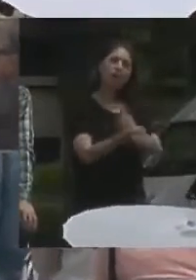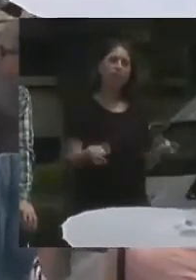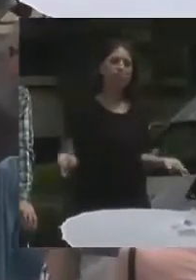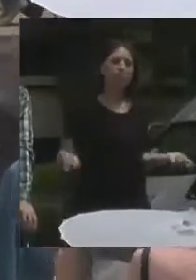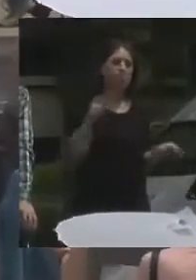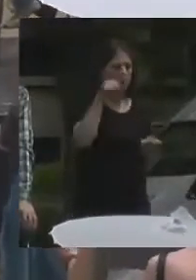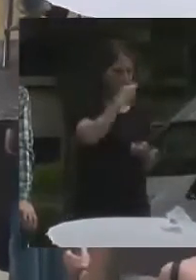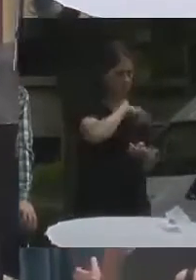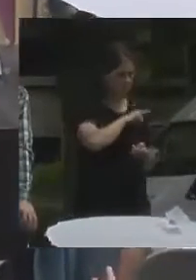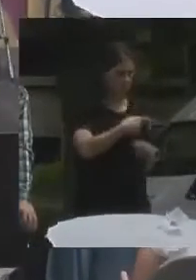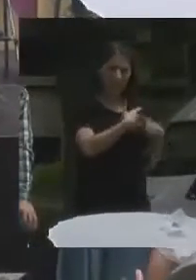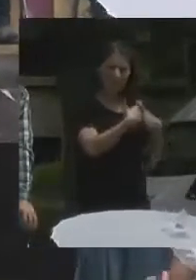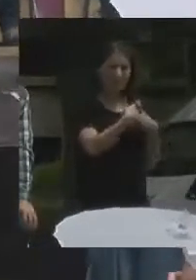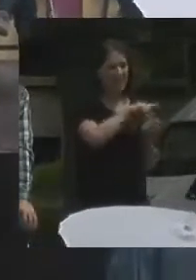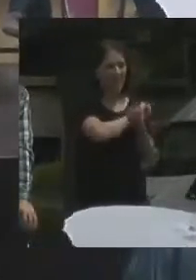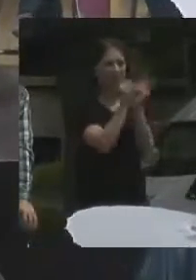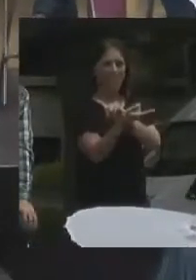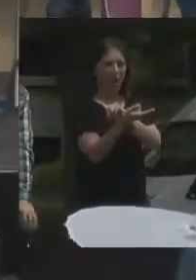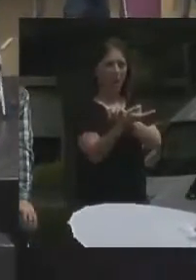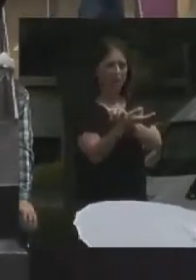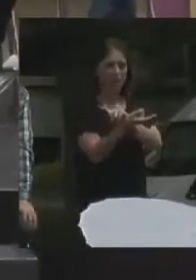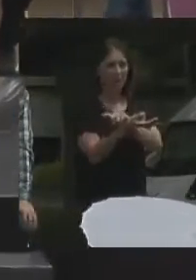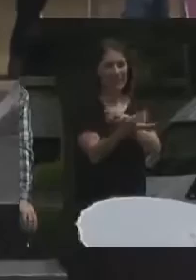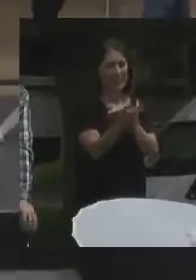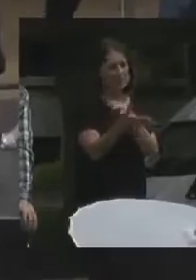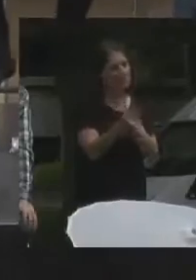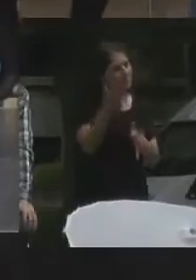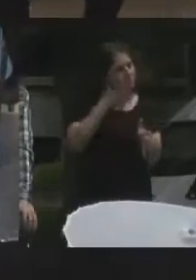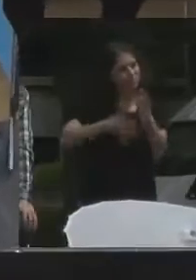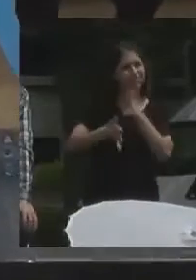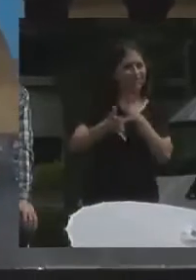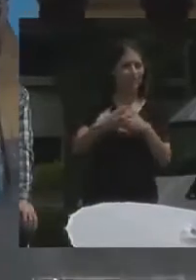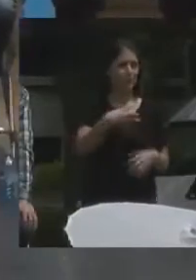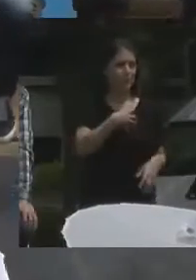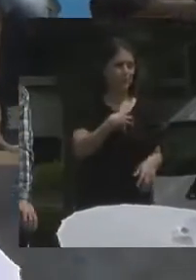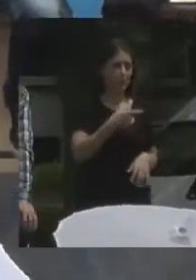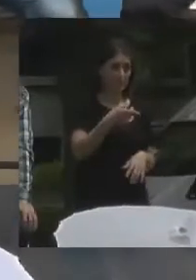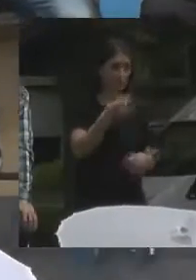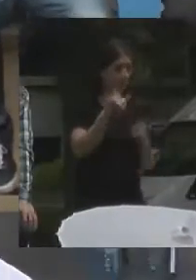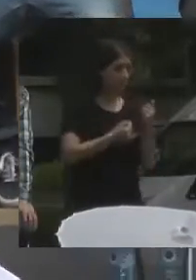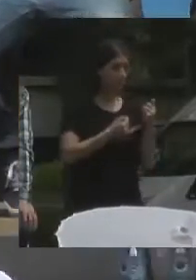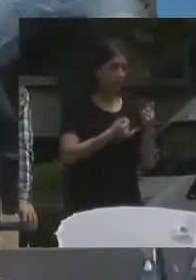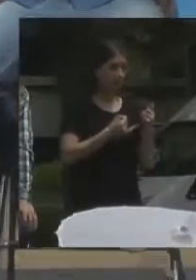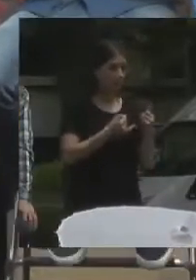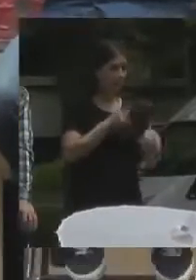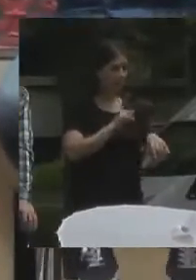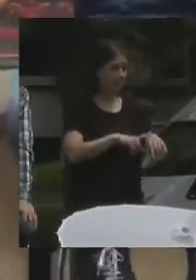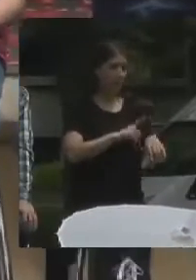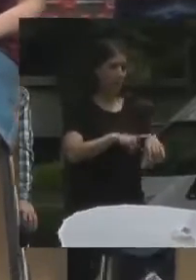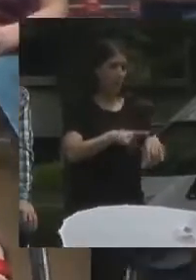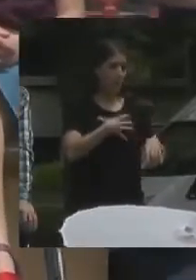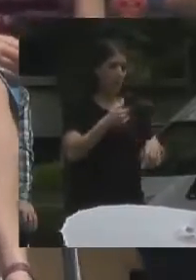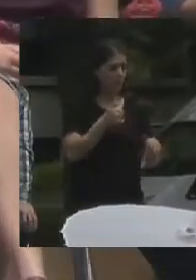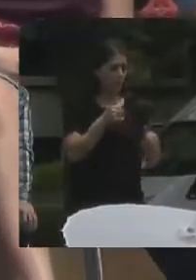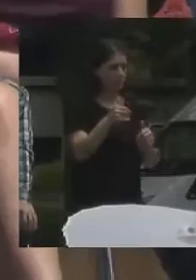en España de maneira irreversible. Irreversible. Isto vai tardar máis ou menos, pero isto é